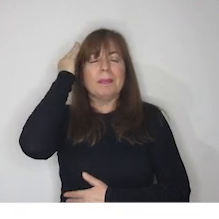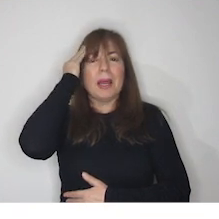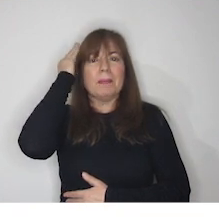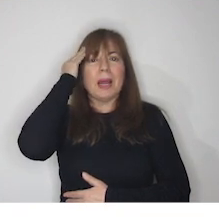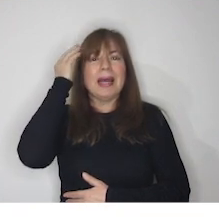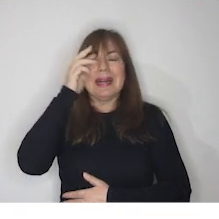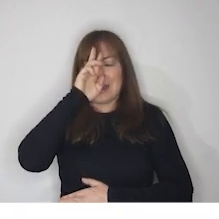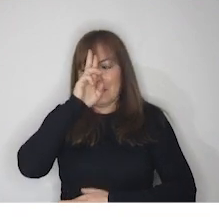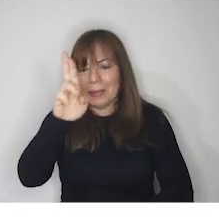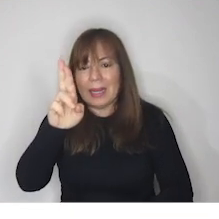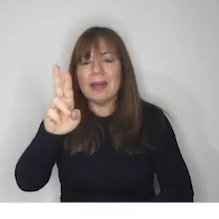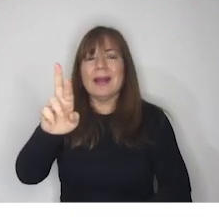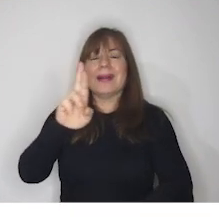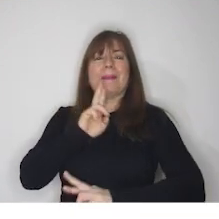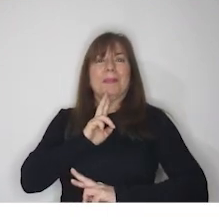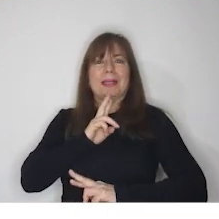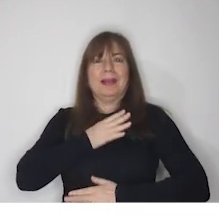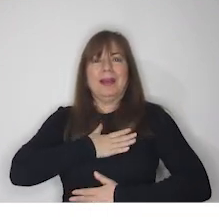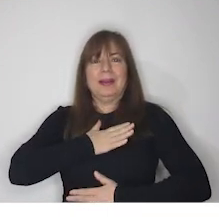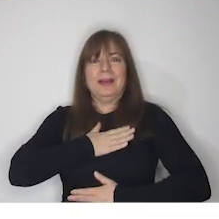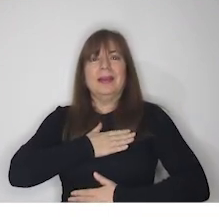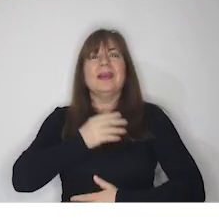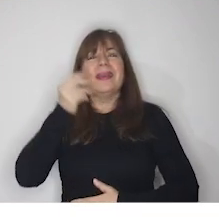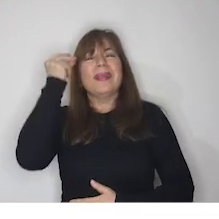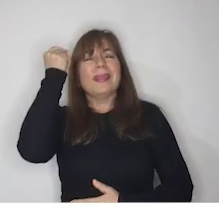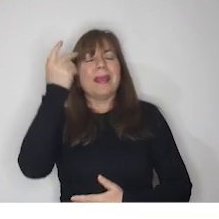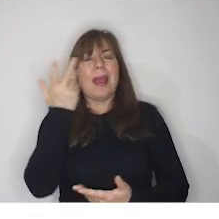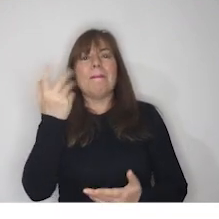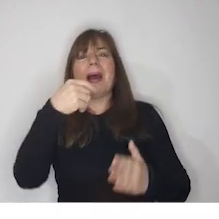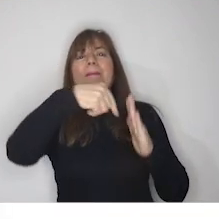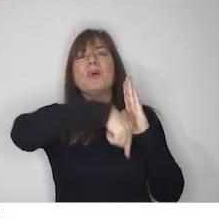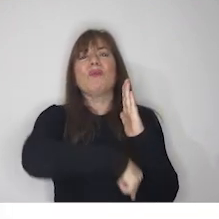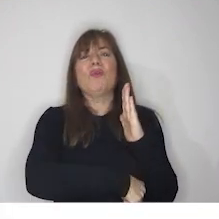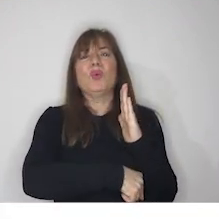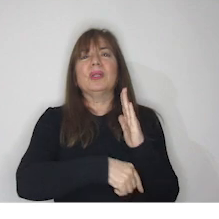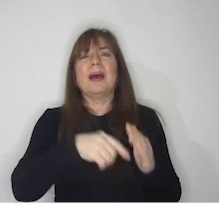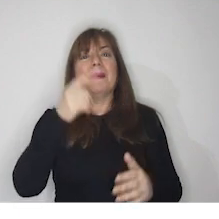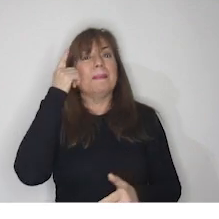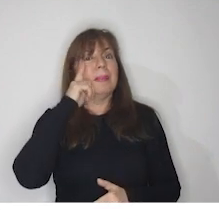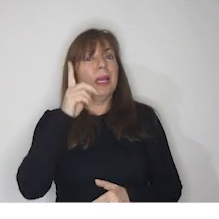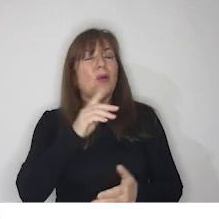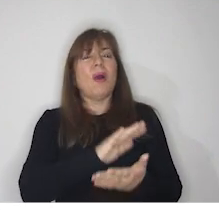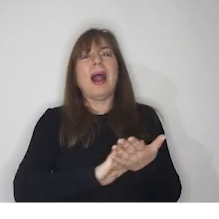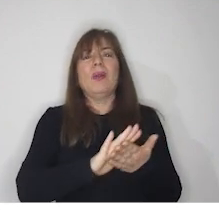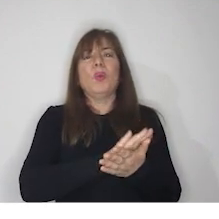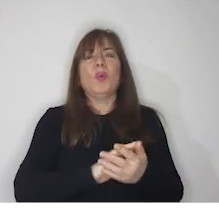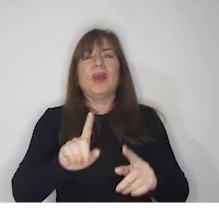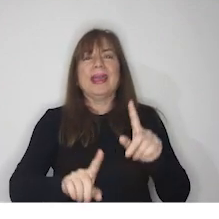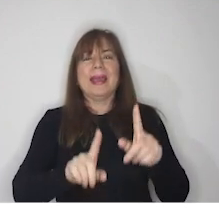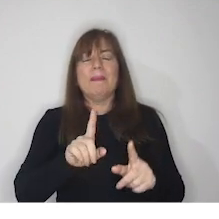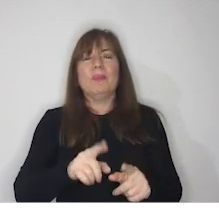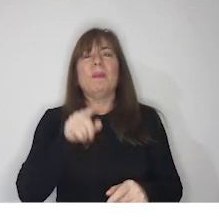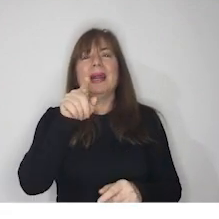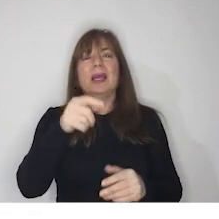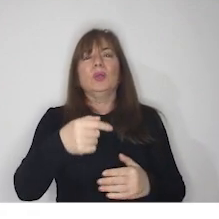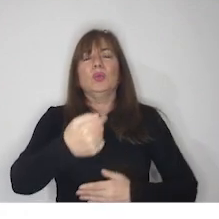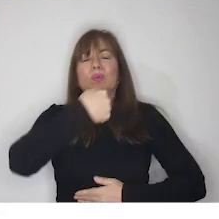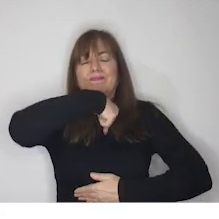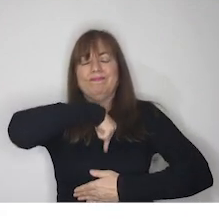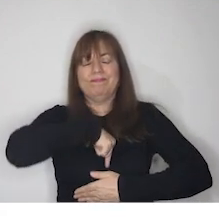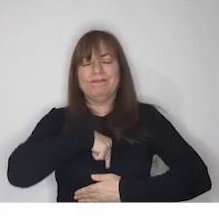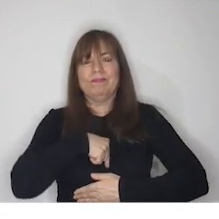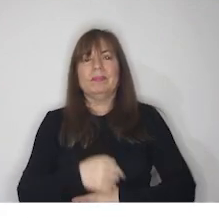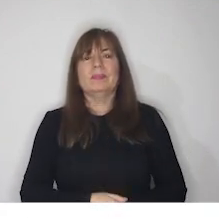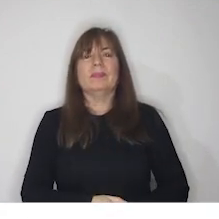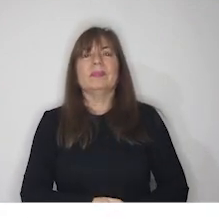deben estar siempre incorporados en tu memoria para respetar a los otros y a ti mismo /. Son ideas mucho más profundas,